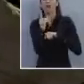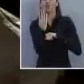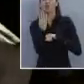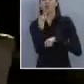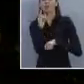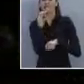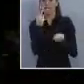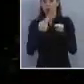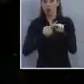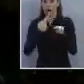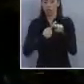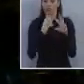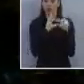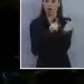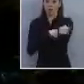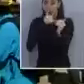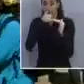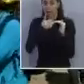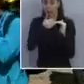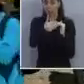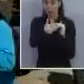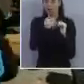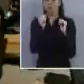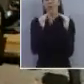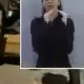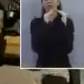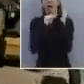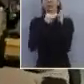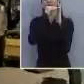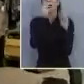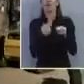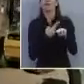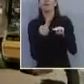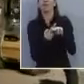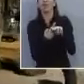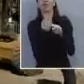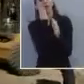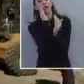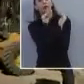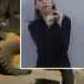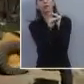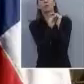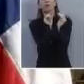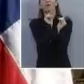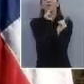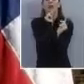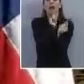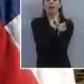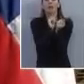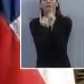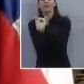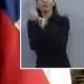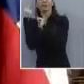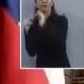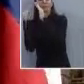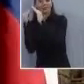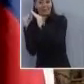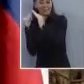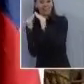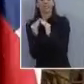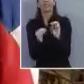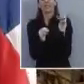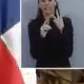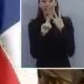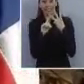familias que durante este tiempo puedan arrendar una vivienda donde cobijarse en el periodo de transición. En tercer lugar,